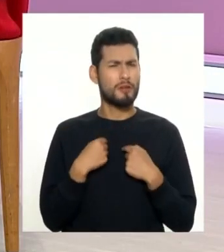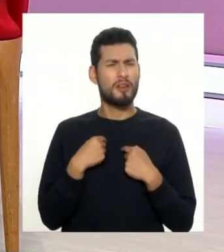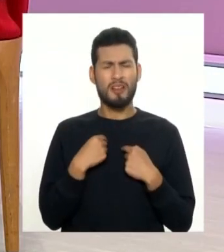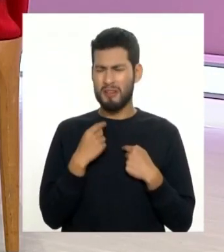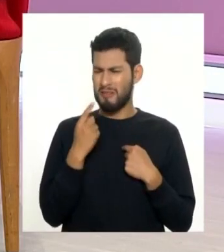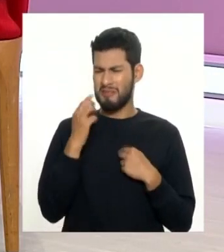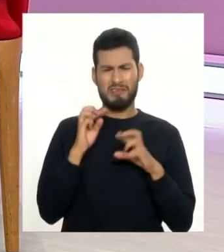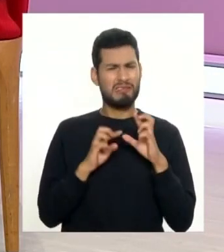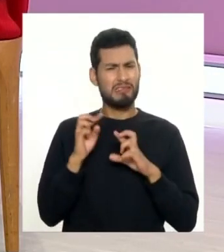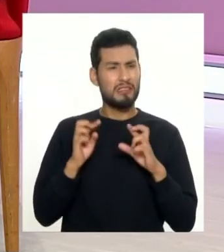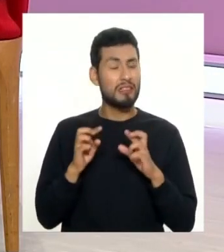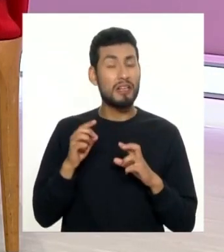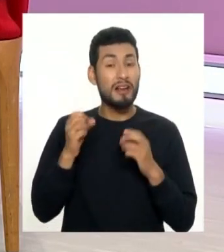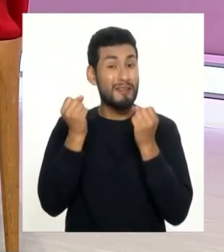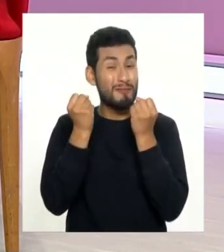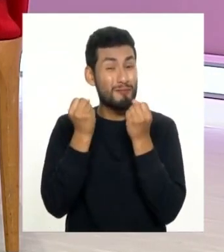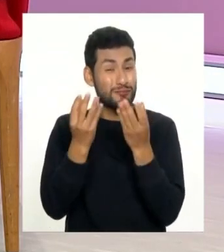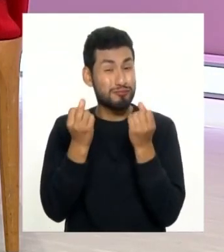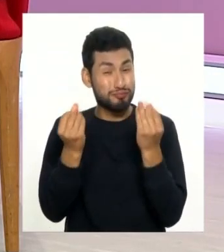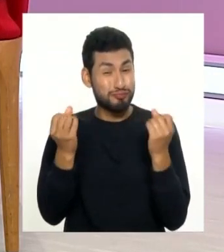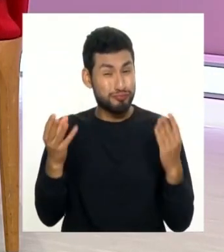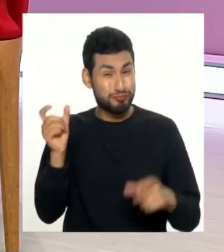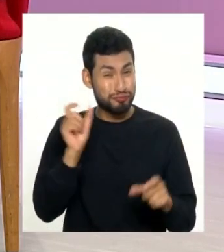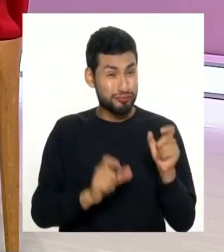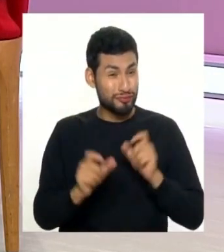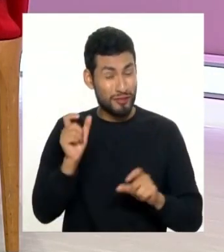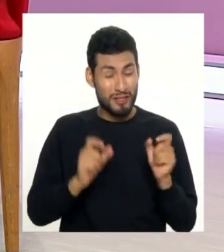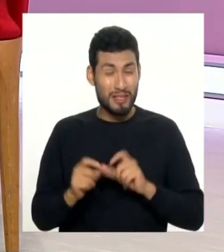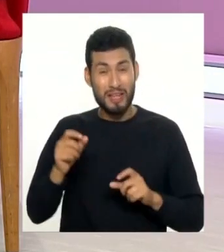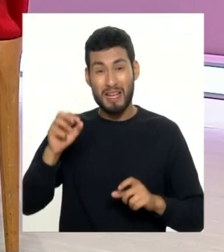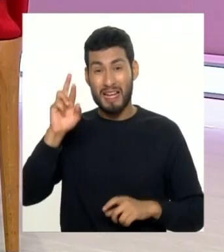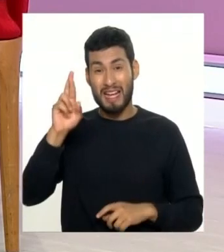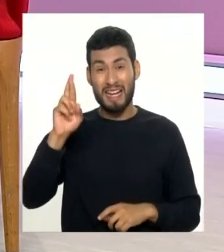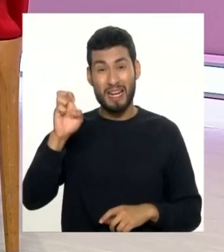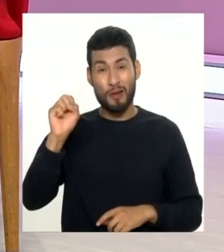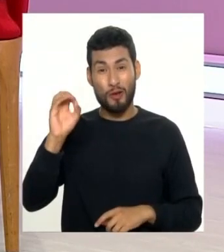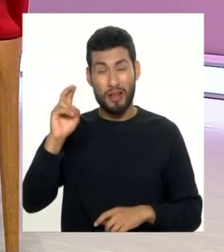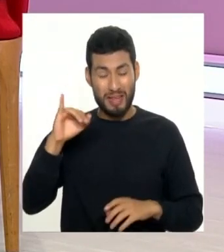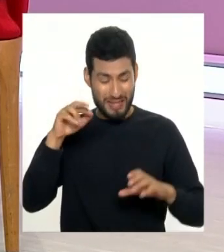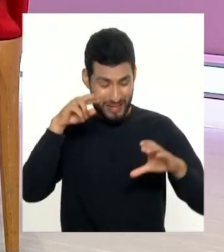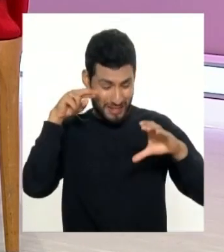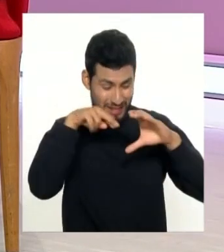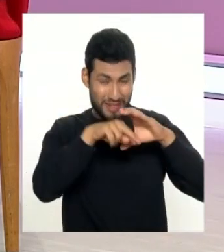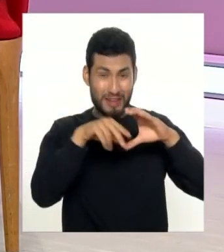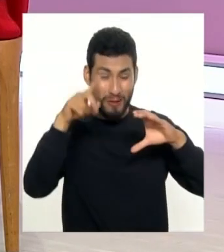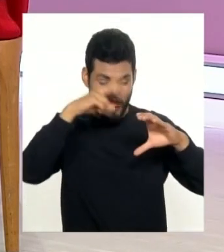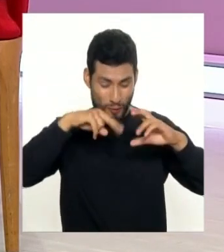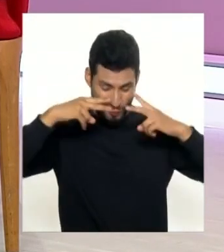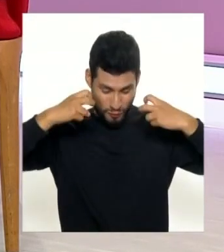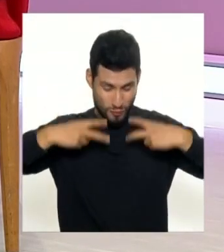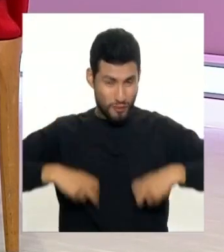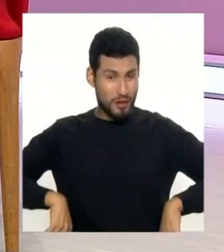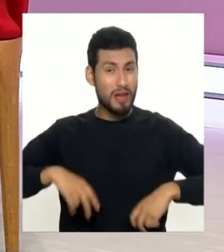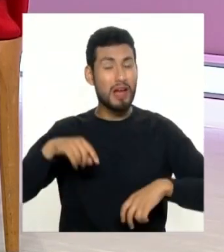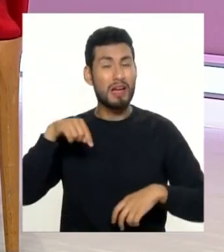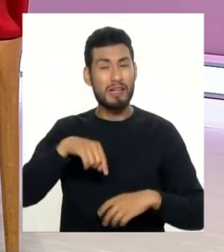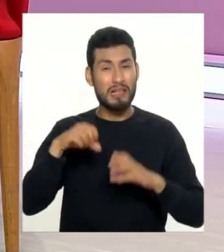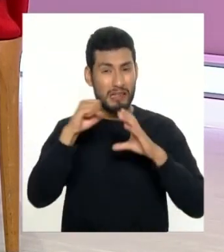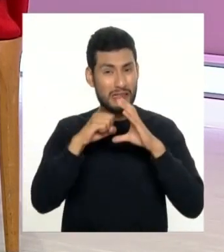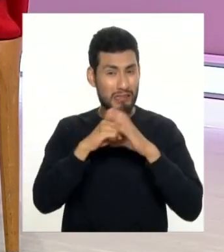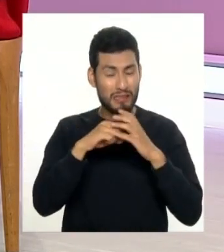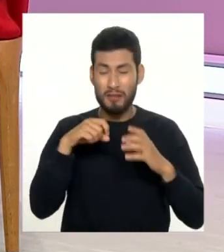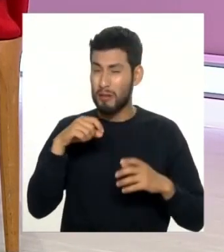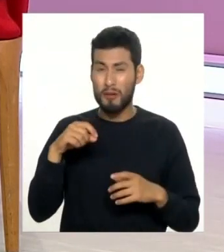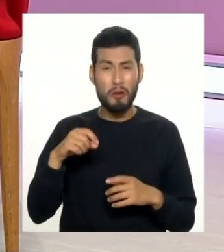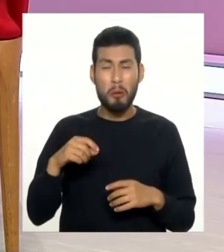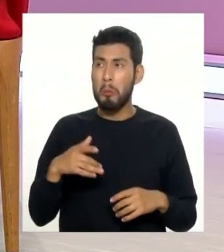inquietud. Si la gran mayoría de personas puede con una resonancia tener una hernia discal no dolorosa, ¿no? Que